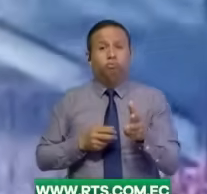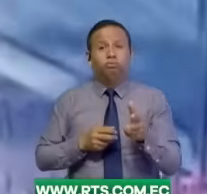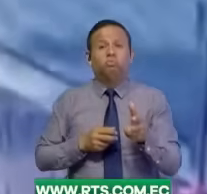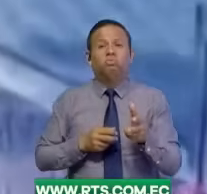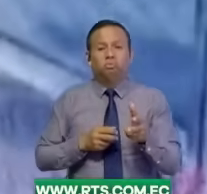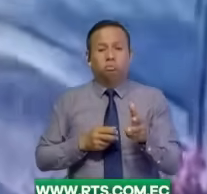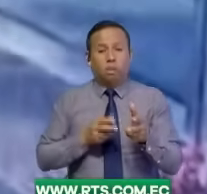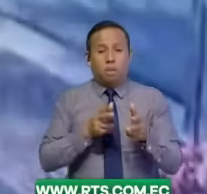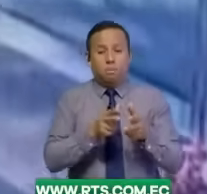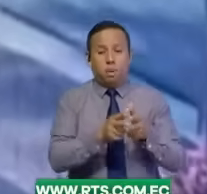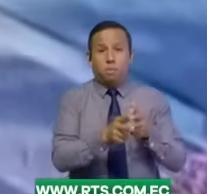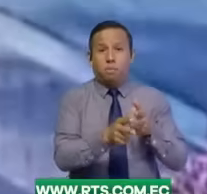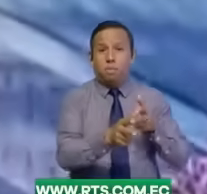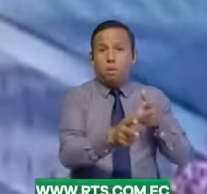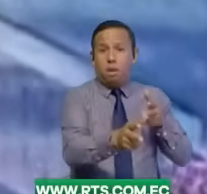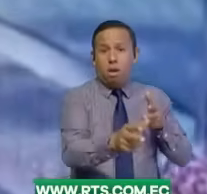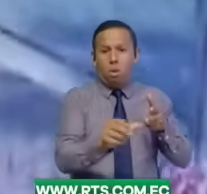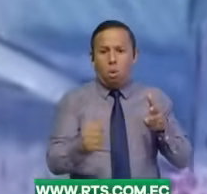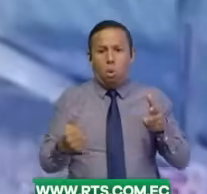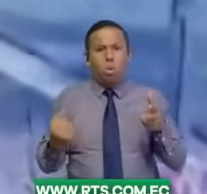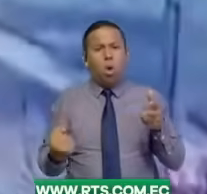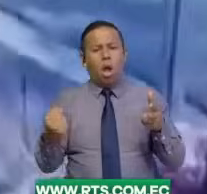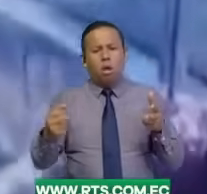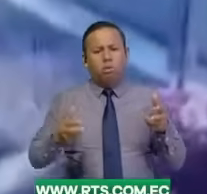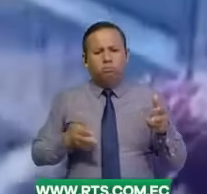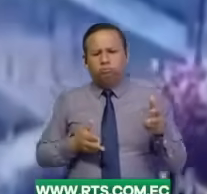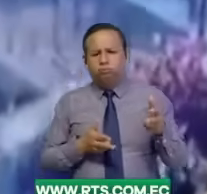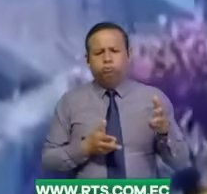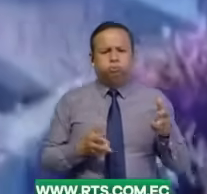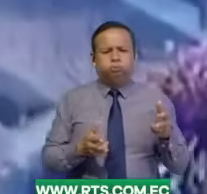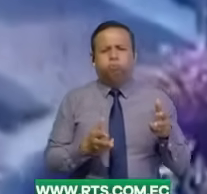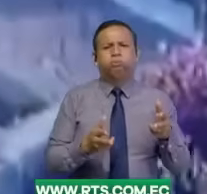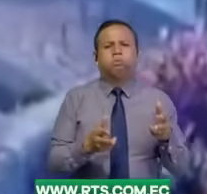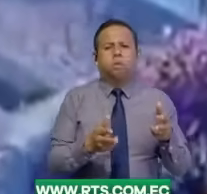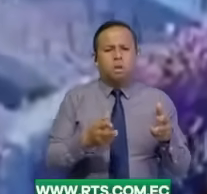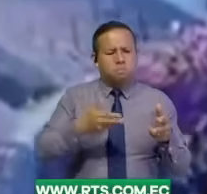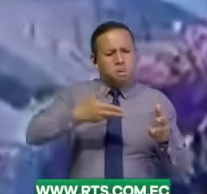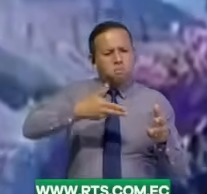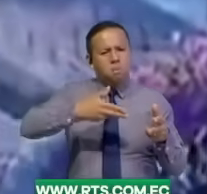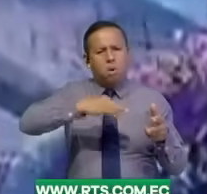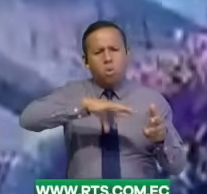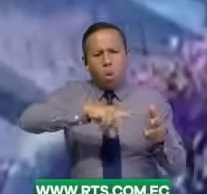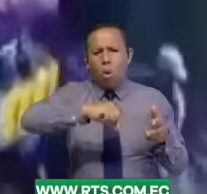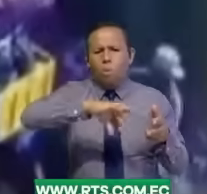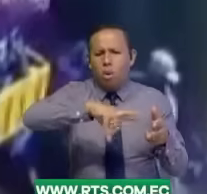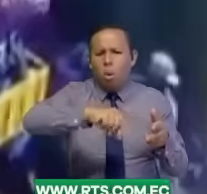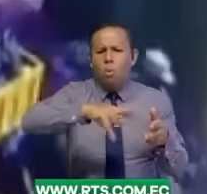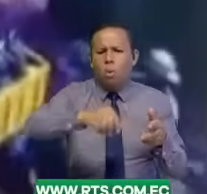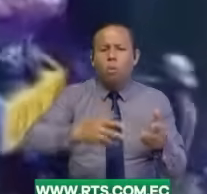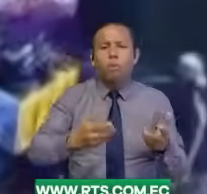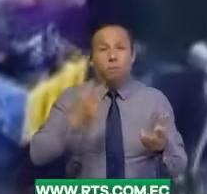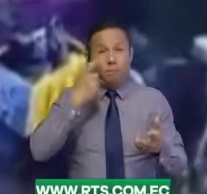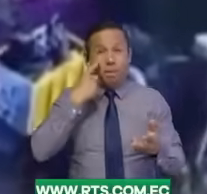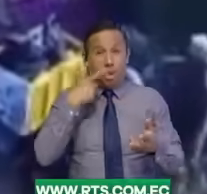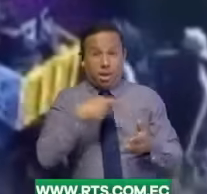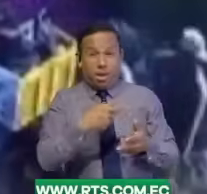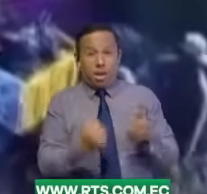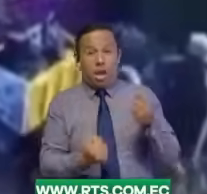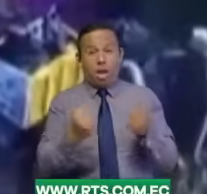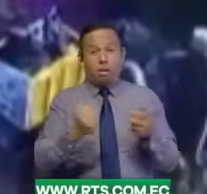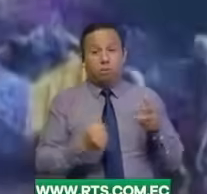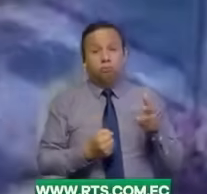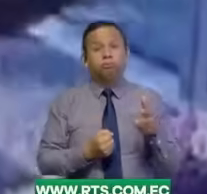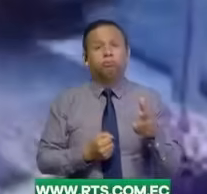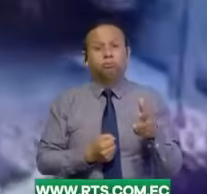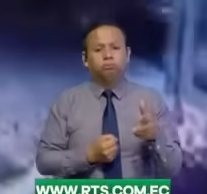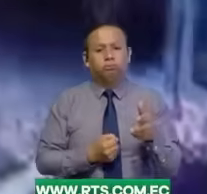azar. Cayeron motorizados y en su desesperación, el conductor de este auto casi mata a